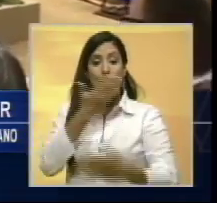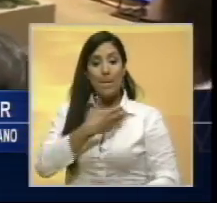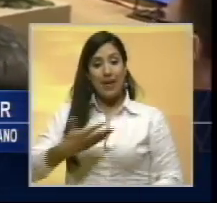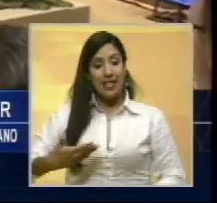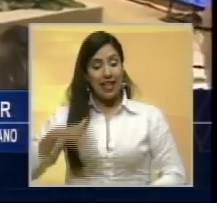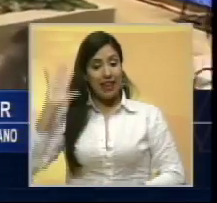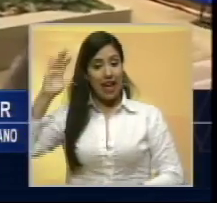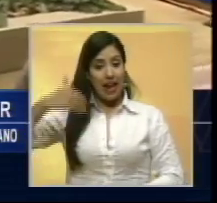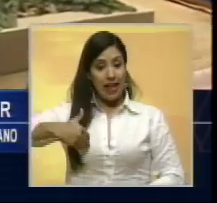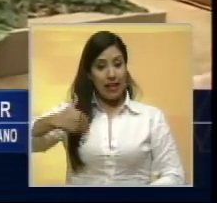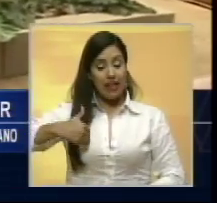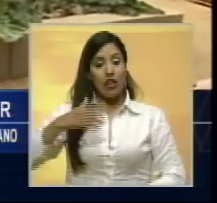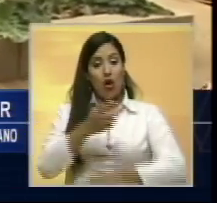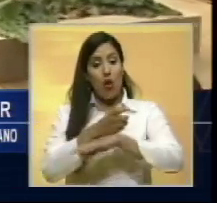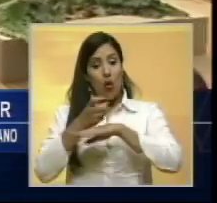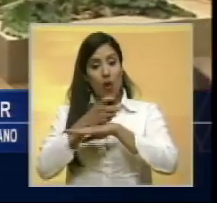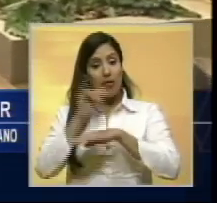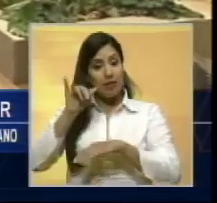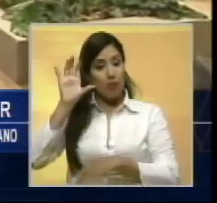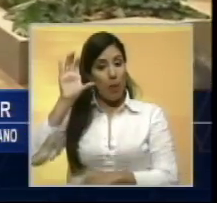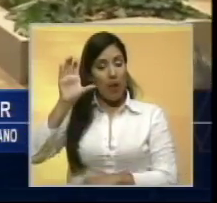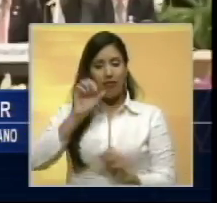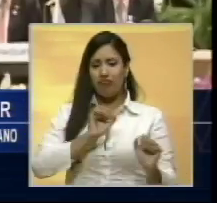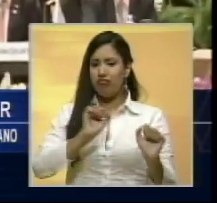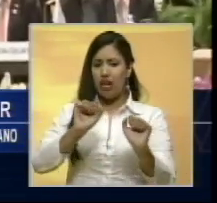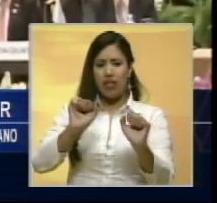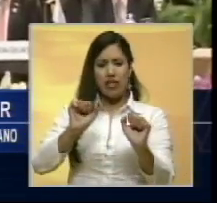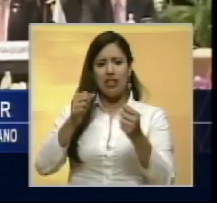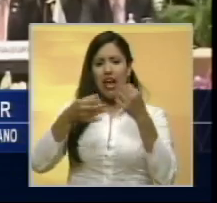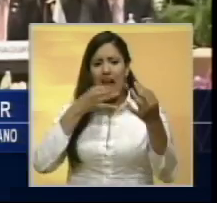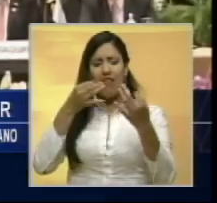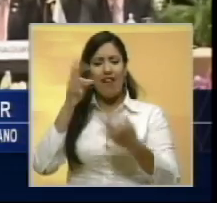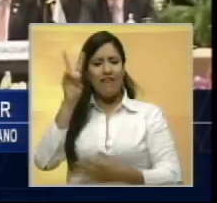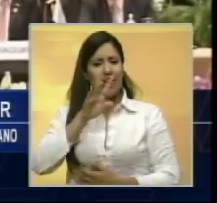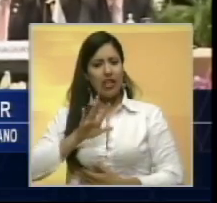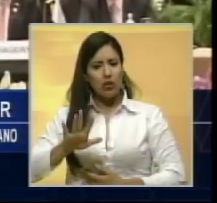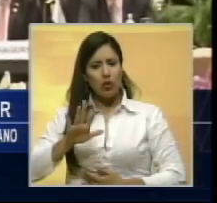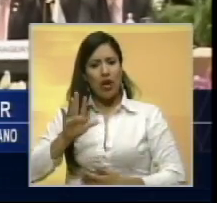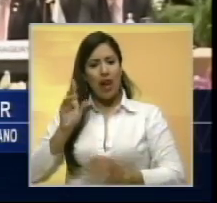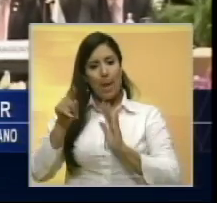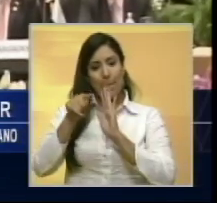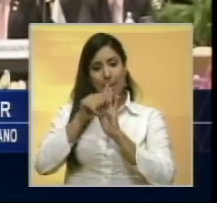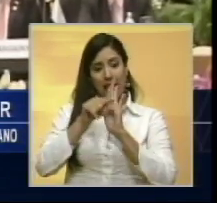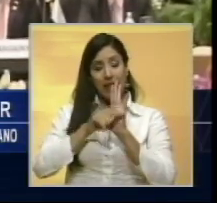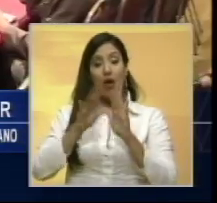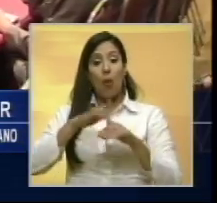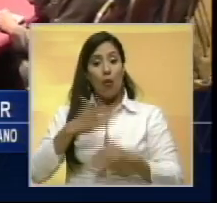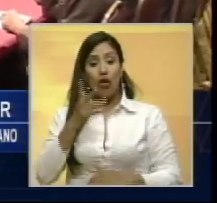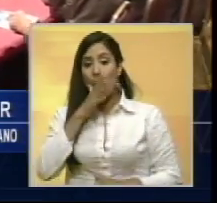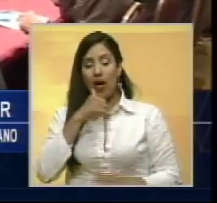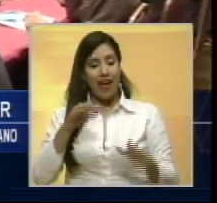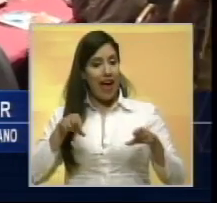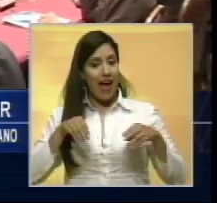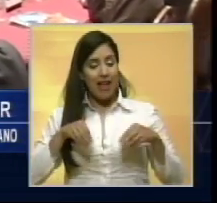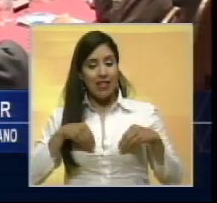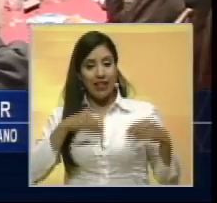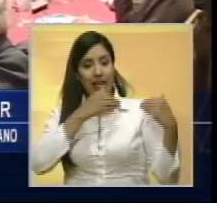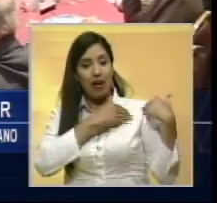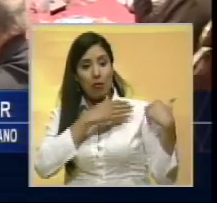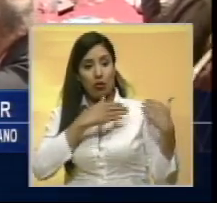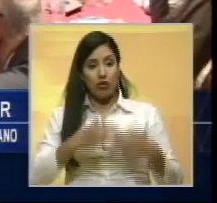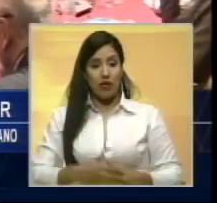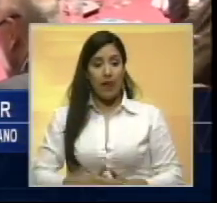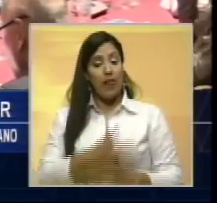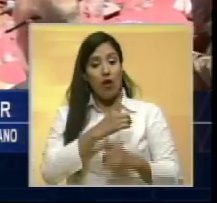presidencia de Argentina, el gobierno de ese país rechazó la proclamación de Venezuela en el mandato, por lo que no reconocerá su cargo en el